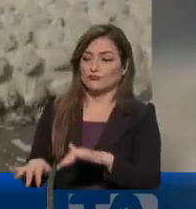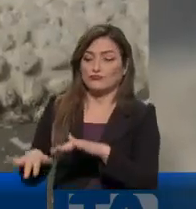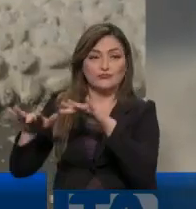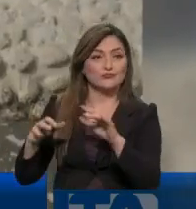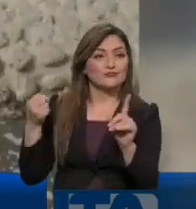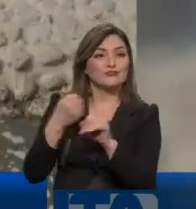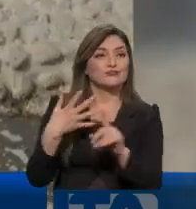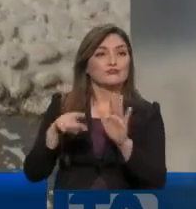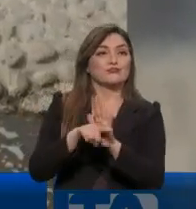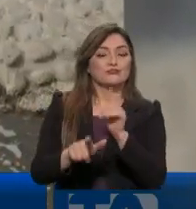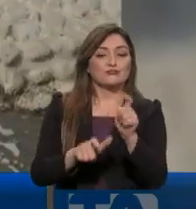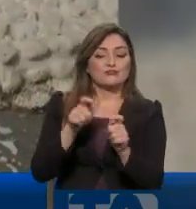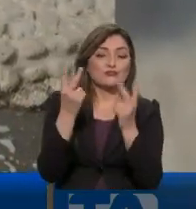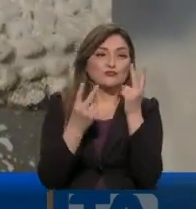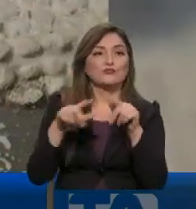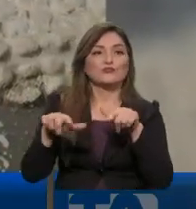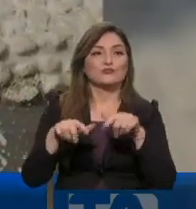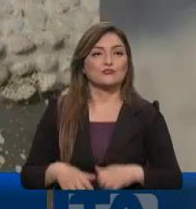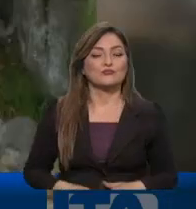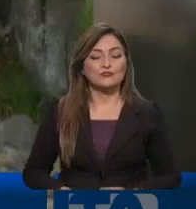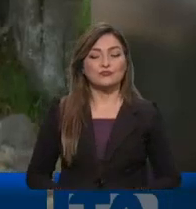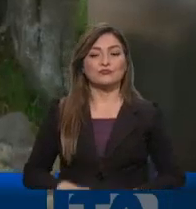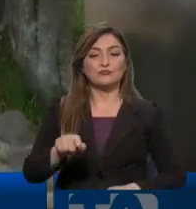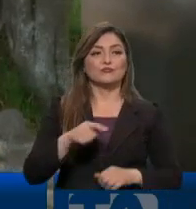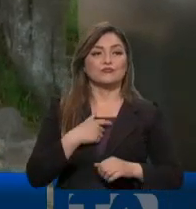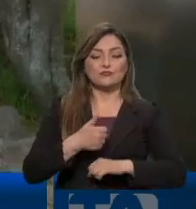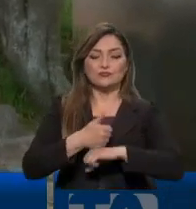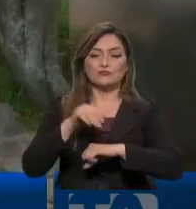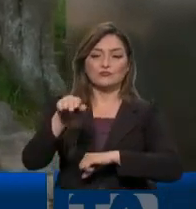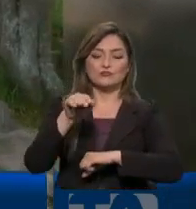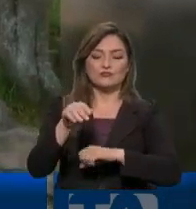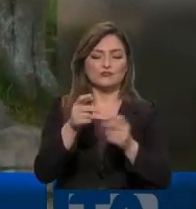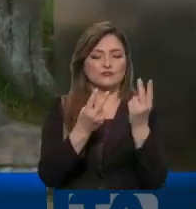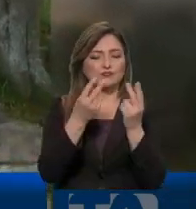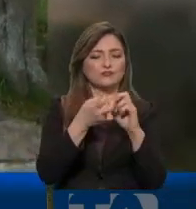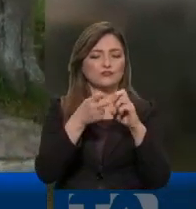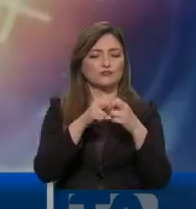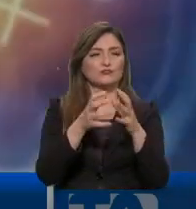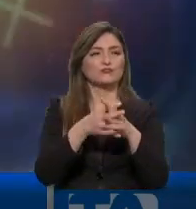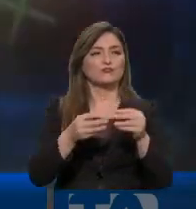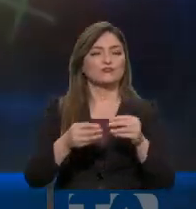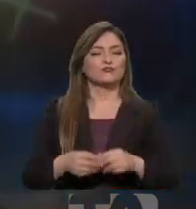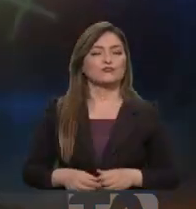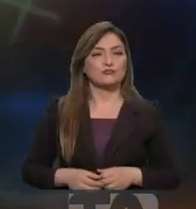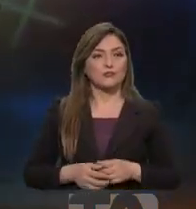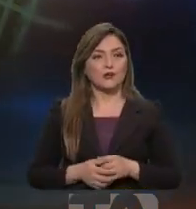un impacto negativo en las personas que visitan el lugar. Hacen un llamado a la autoridad para que visite la zona y solucione el problema.